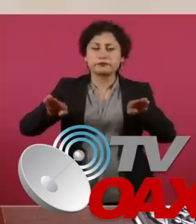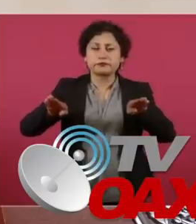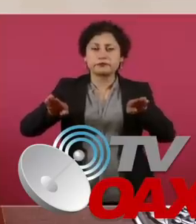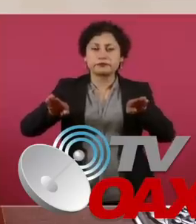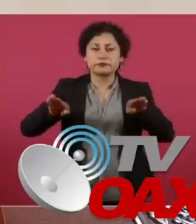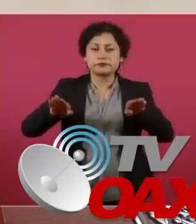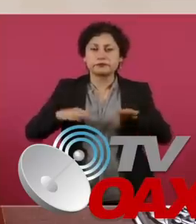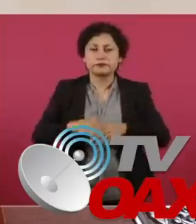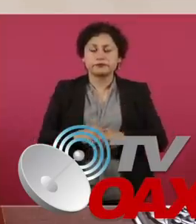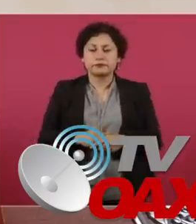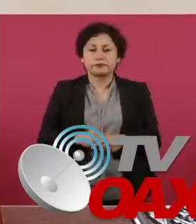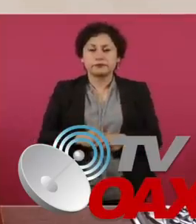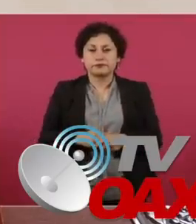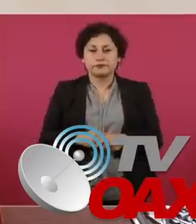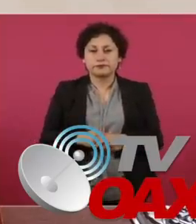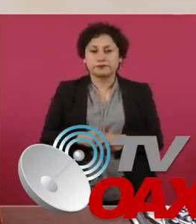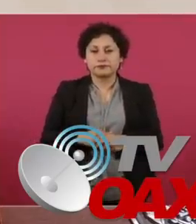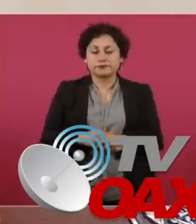que